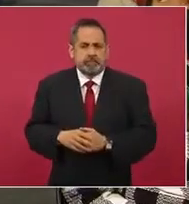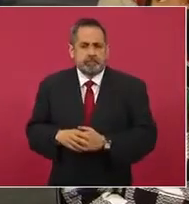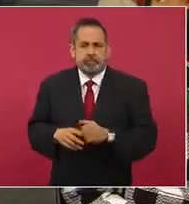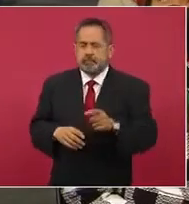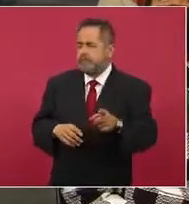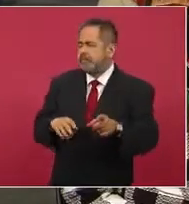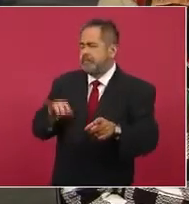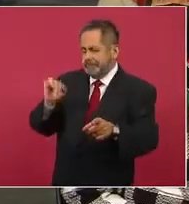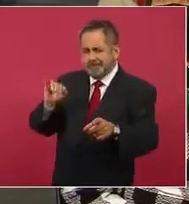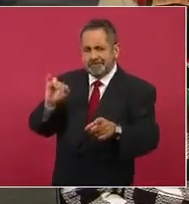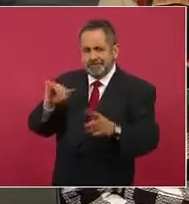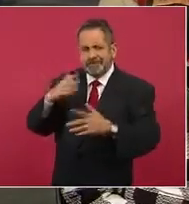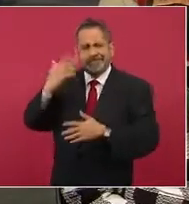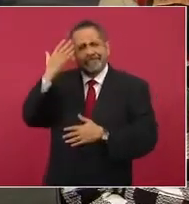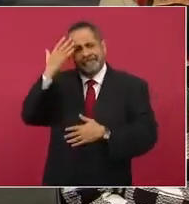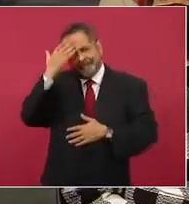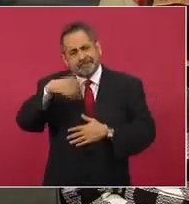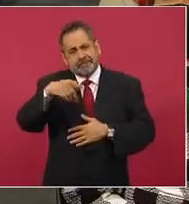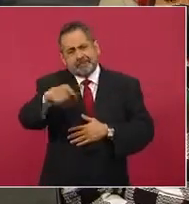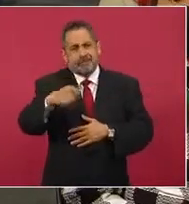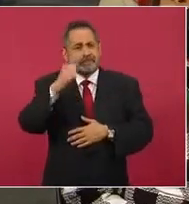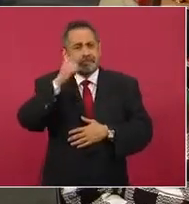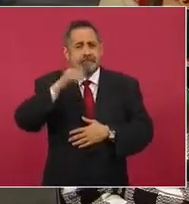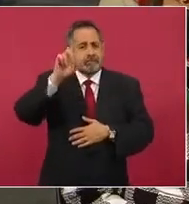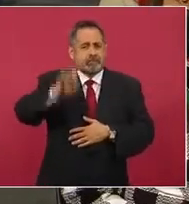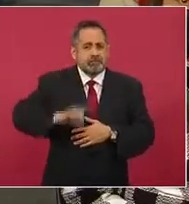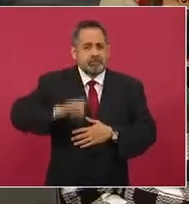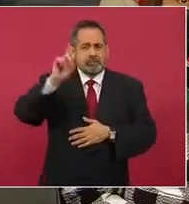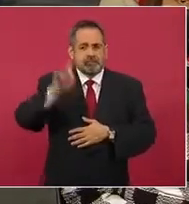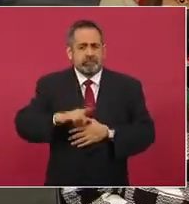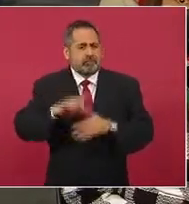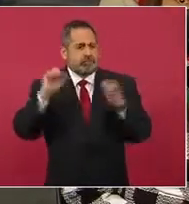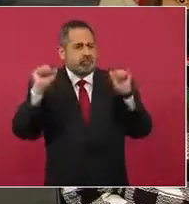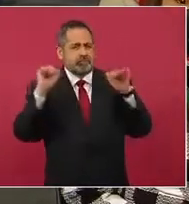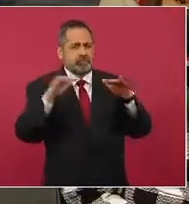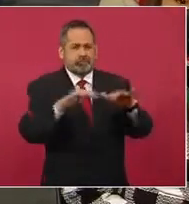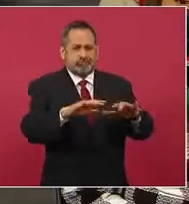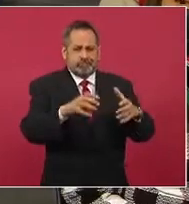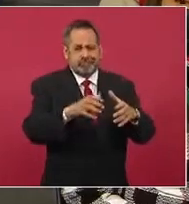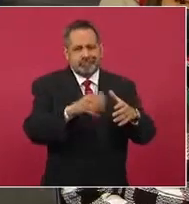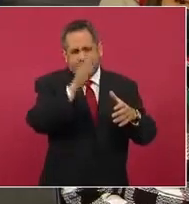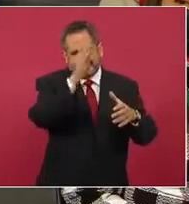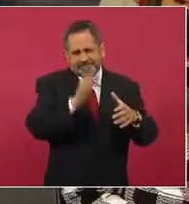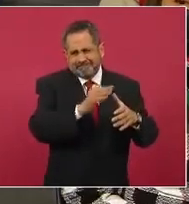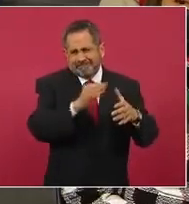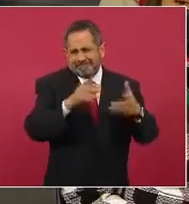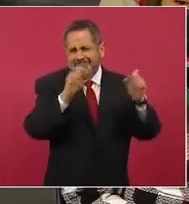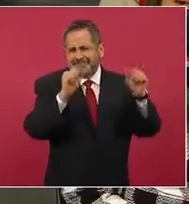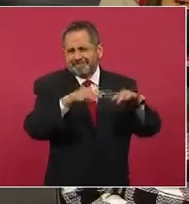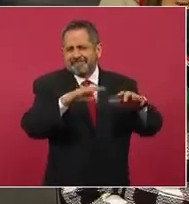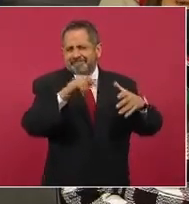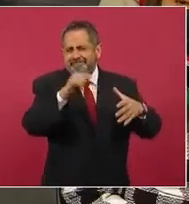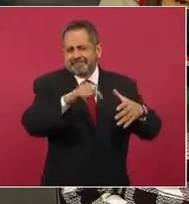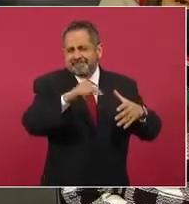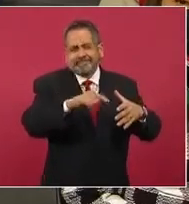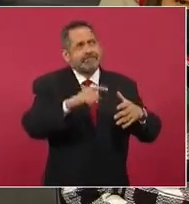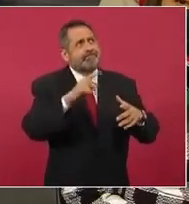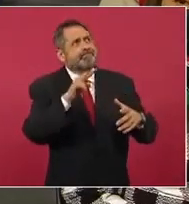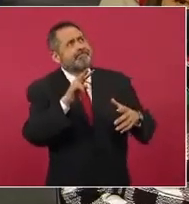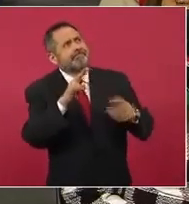imaginará, es donde todos los domingos se congrega la población. Sí. Y es muy triste para ellos ver su